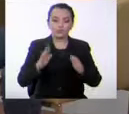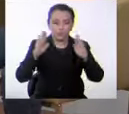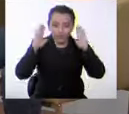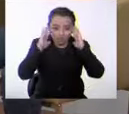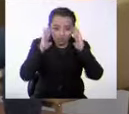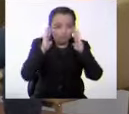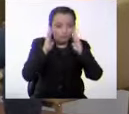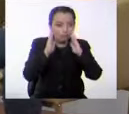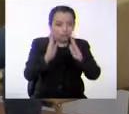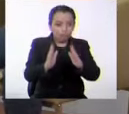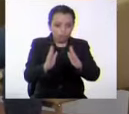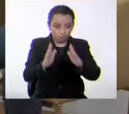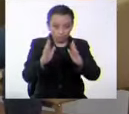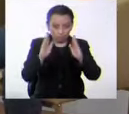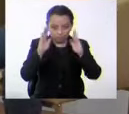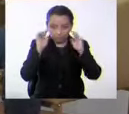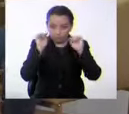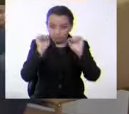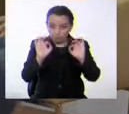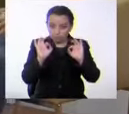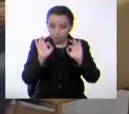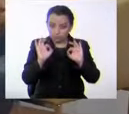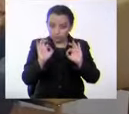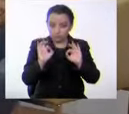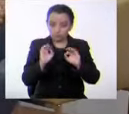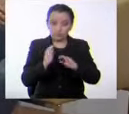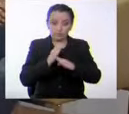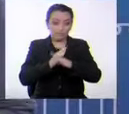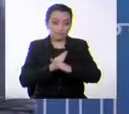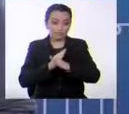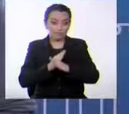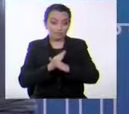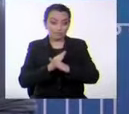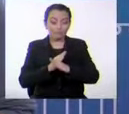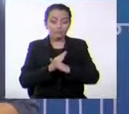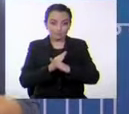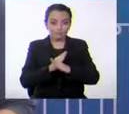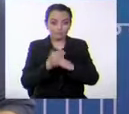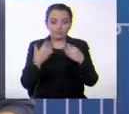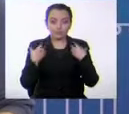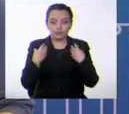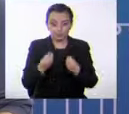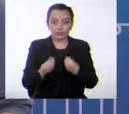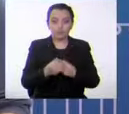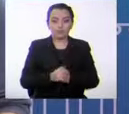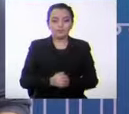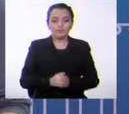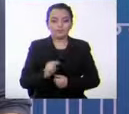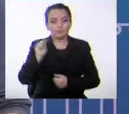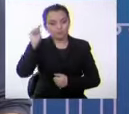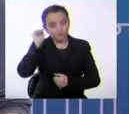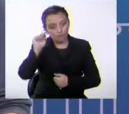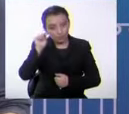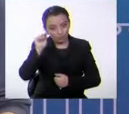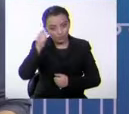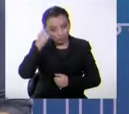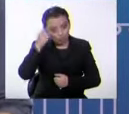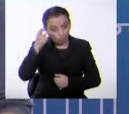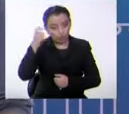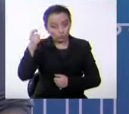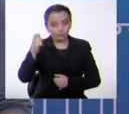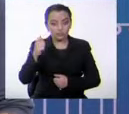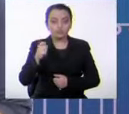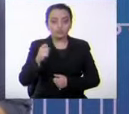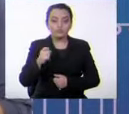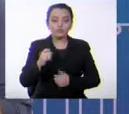con concentración y con las medidas de bioseguridad siempre que sea necesario. Nosotros vamos a recordar que si usted sale de casa o ha salido